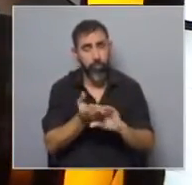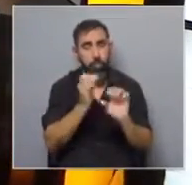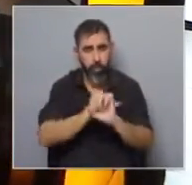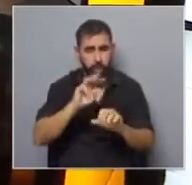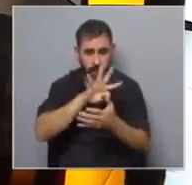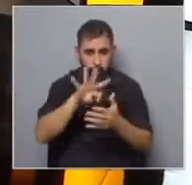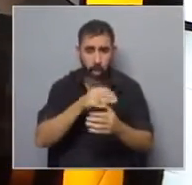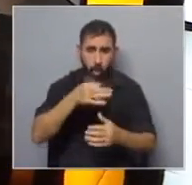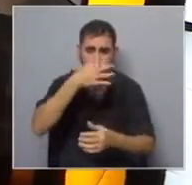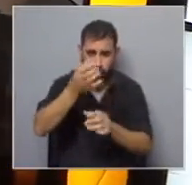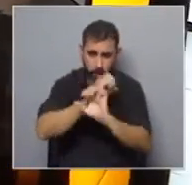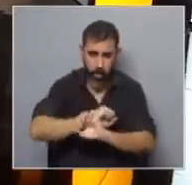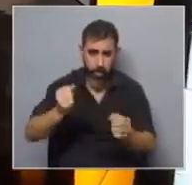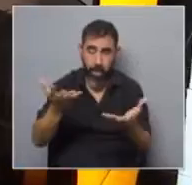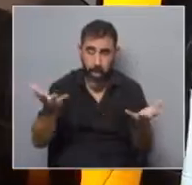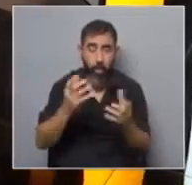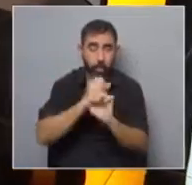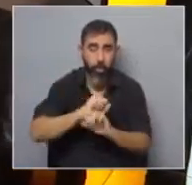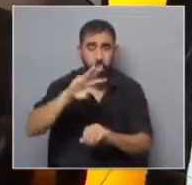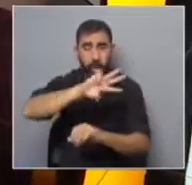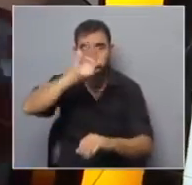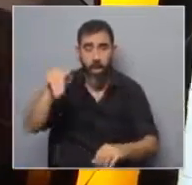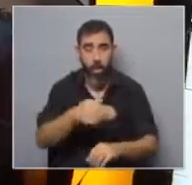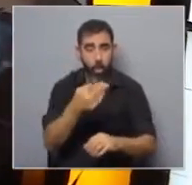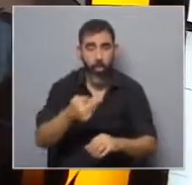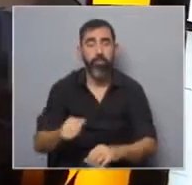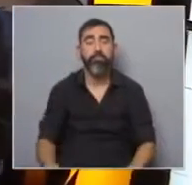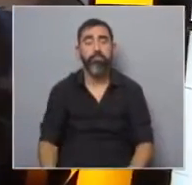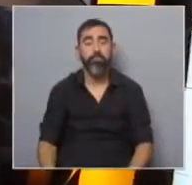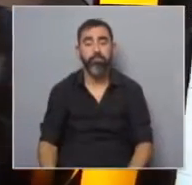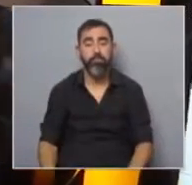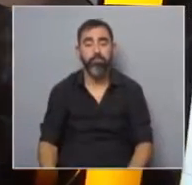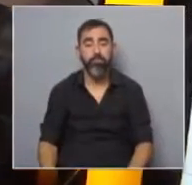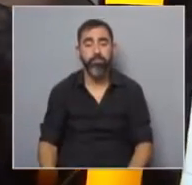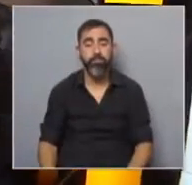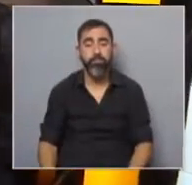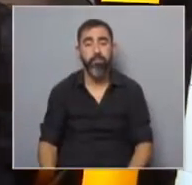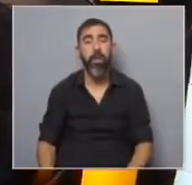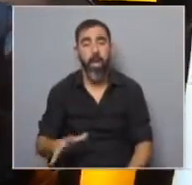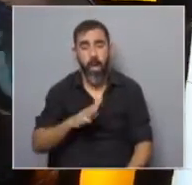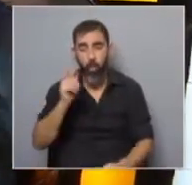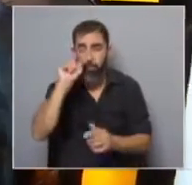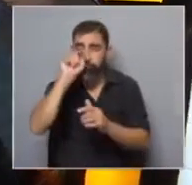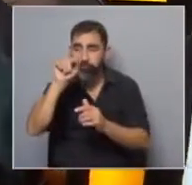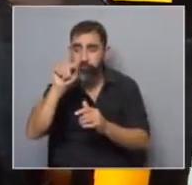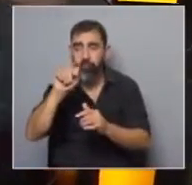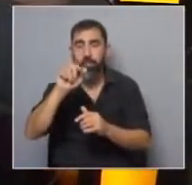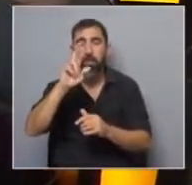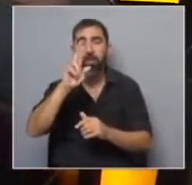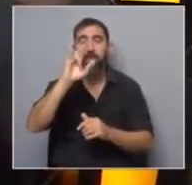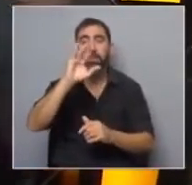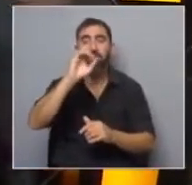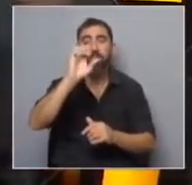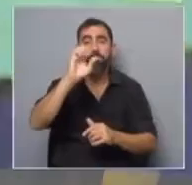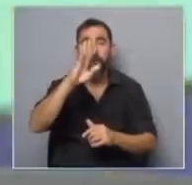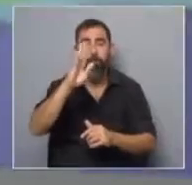para todos ustedes que quieran entrar ahora en la página de la Academia Nacional de Ciencias del Uruguay. Hay una pestaña que dice RICEP y ahí están todos